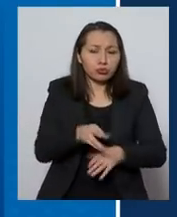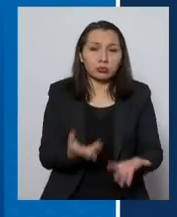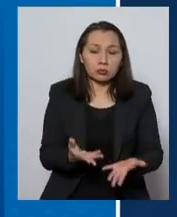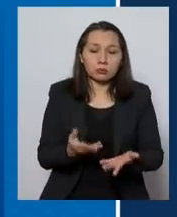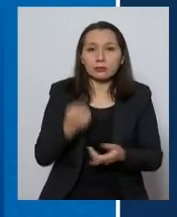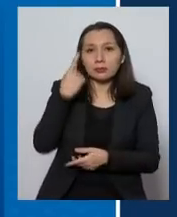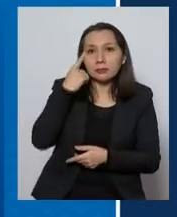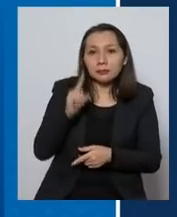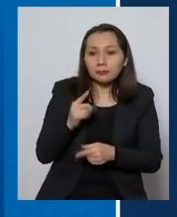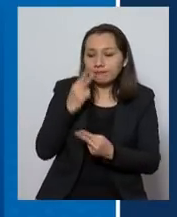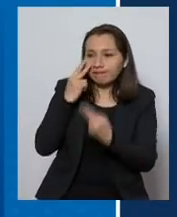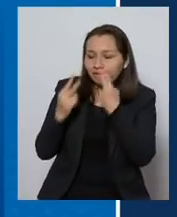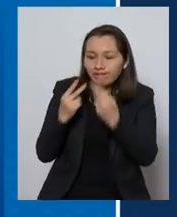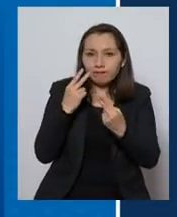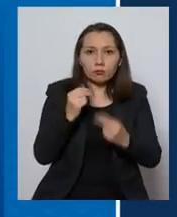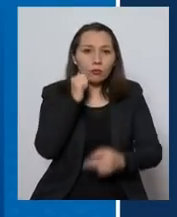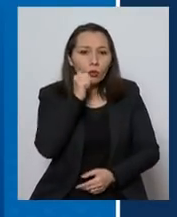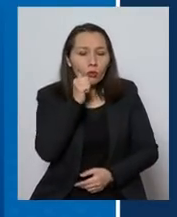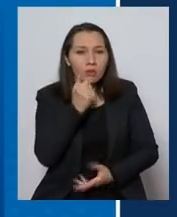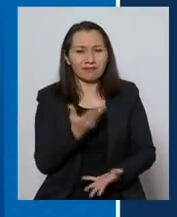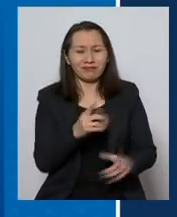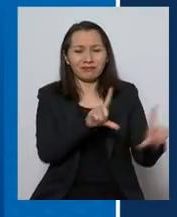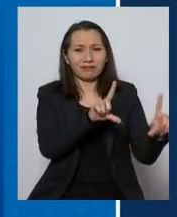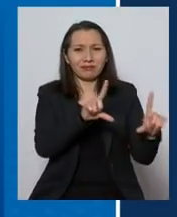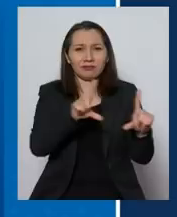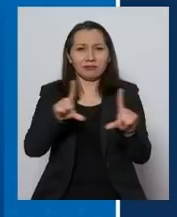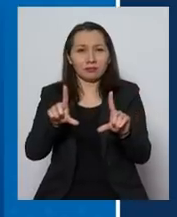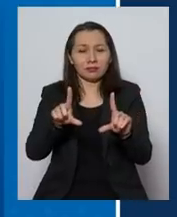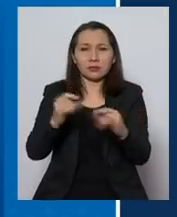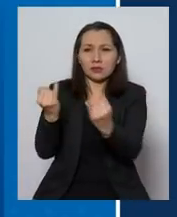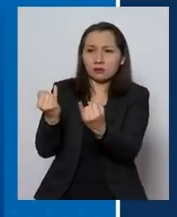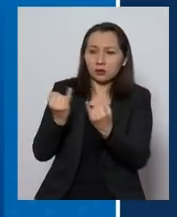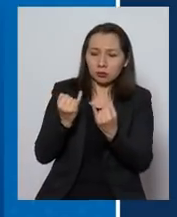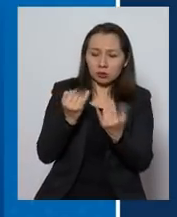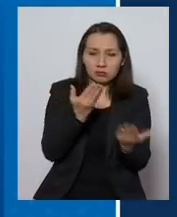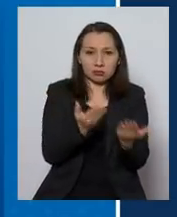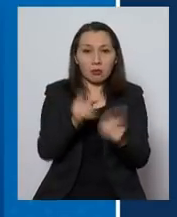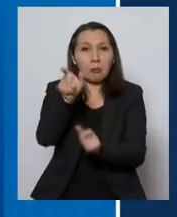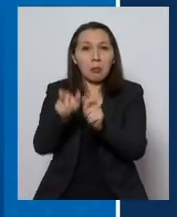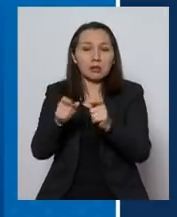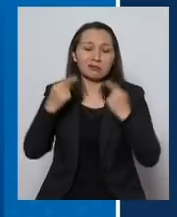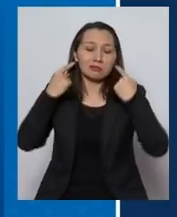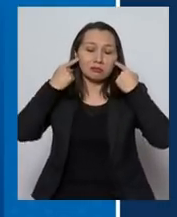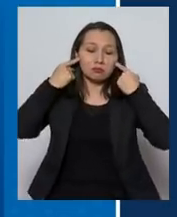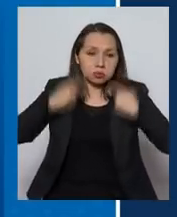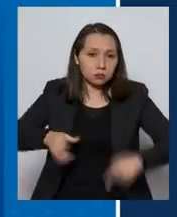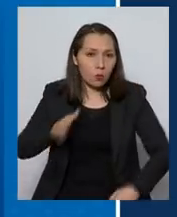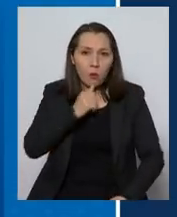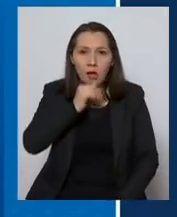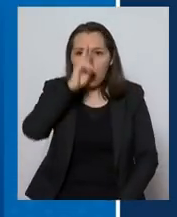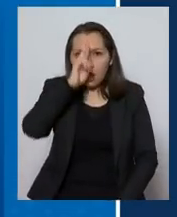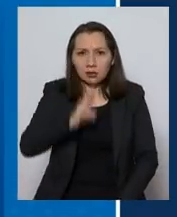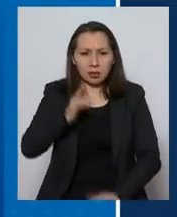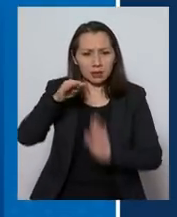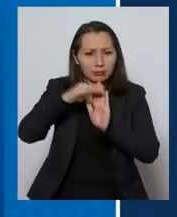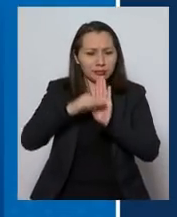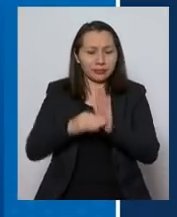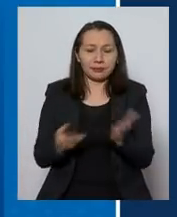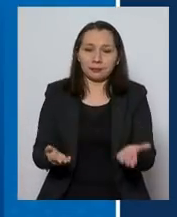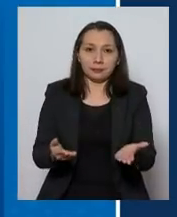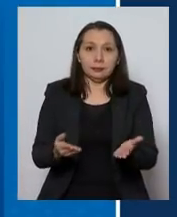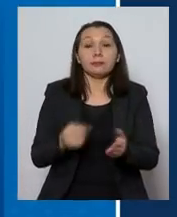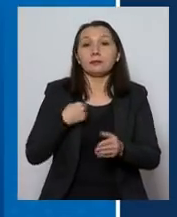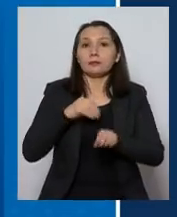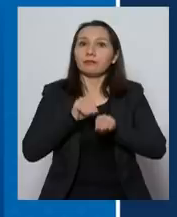Sin embargo, estamos viendo todos los días en imágenes, en los datos, que hay personas que que no respetan estas medidas tan estrictas.